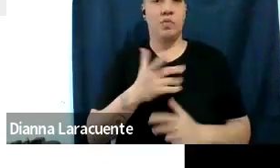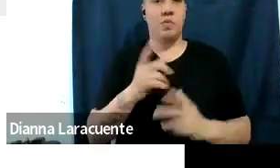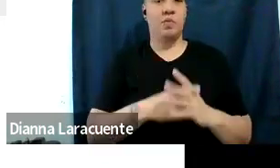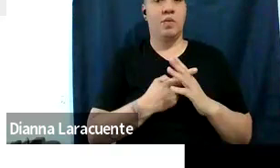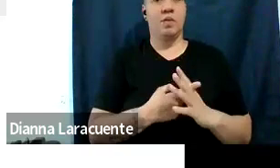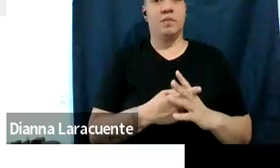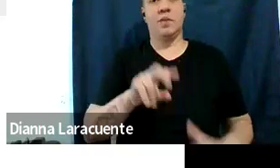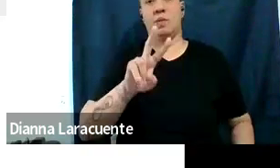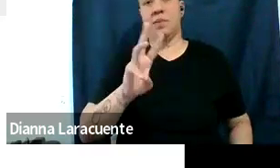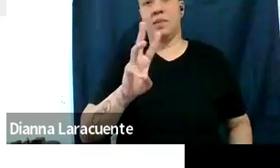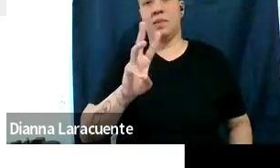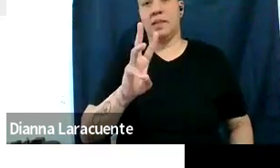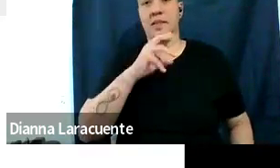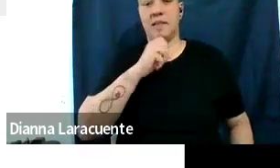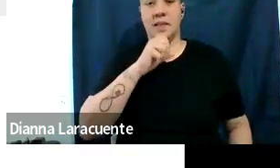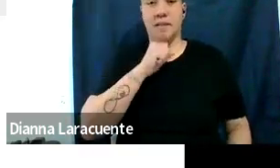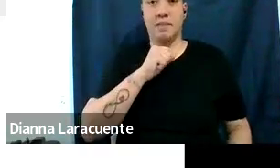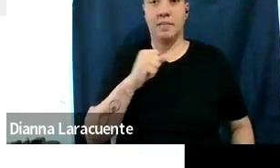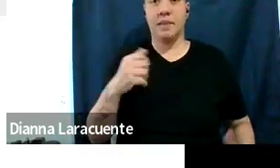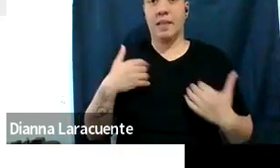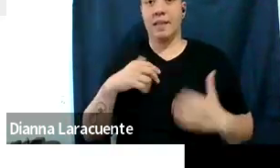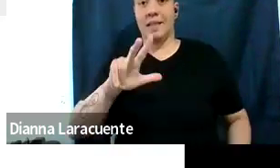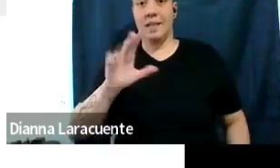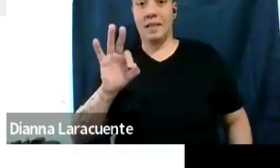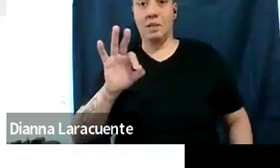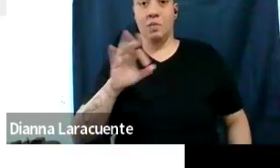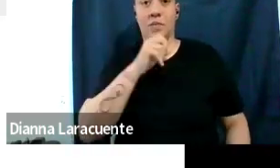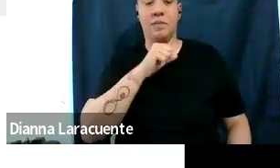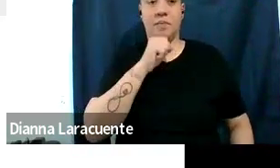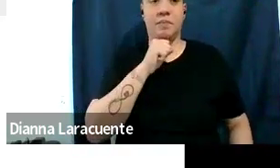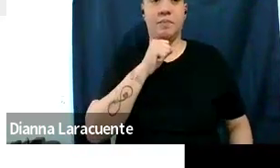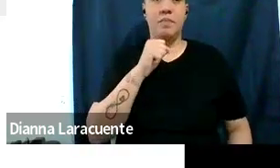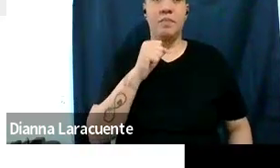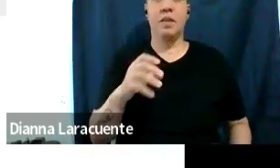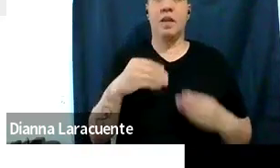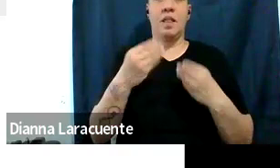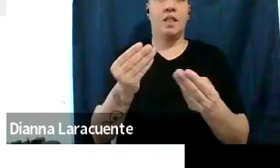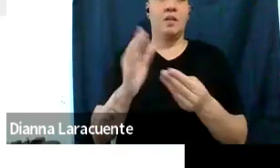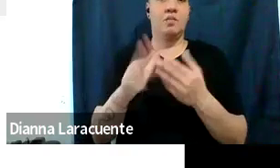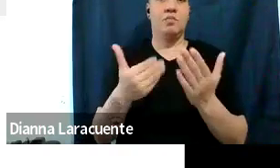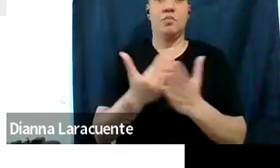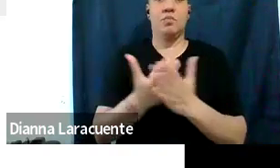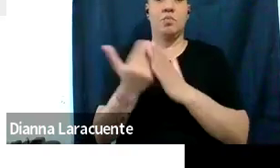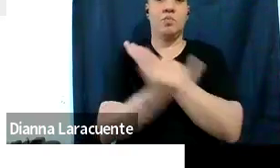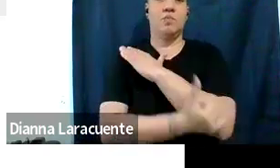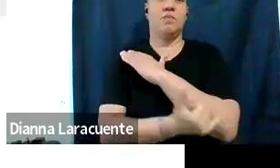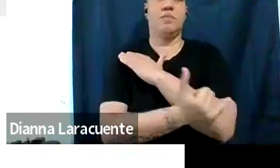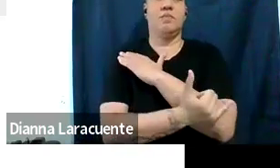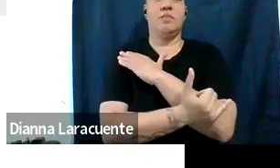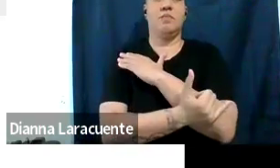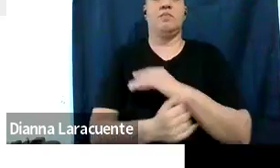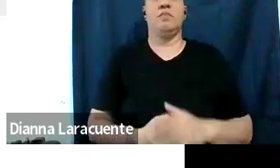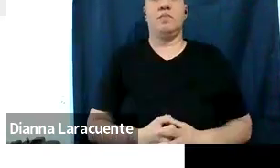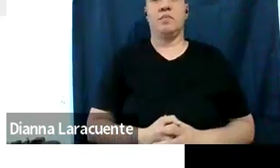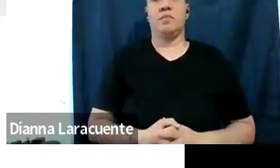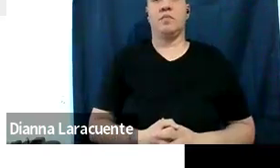a los 26 años, tiene 39 años, ha dado todo por el país y de